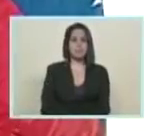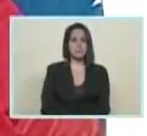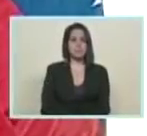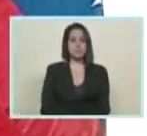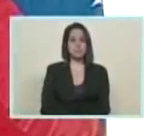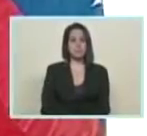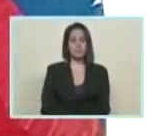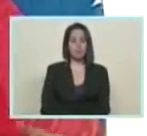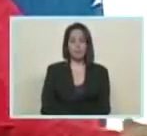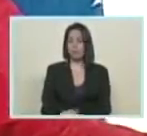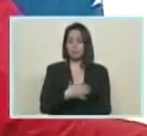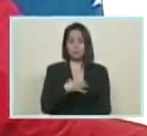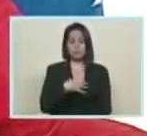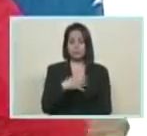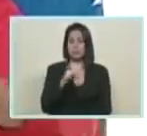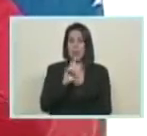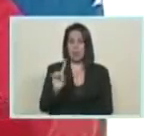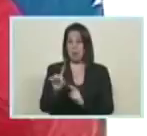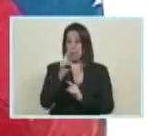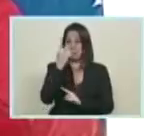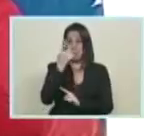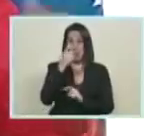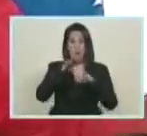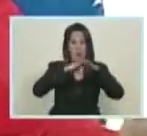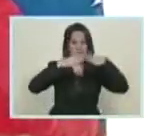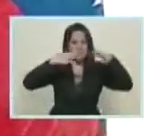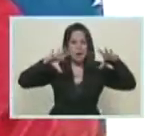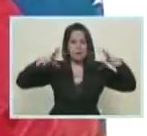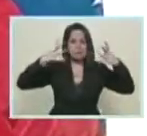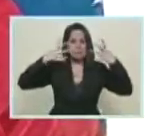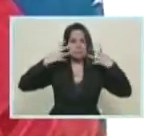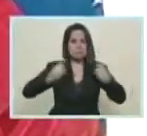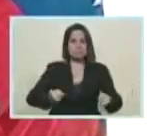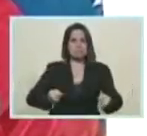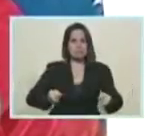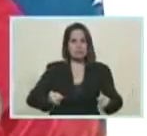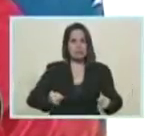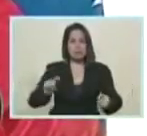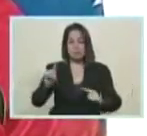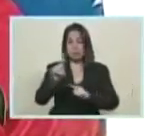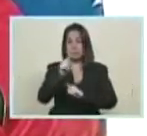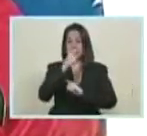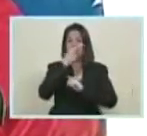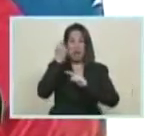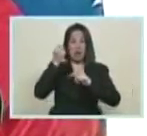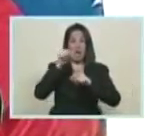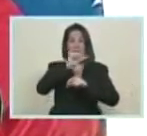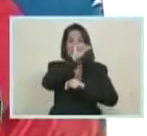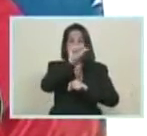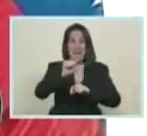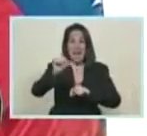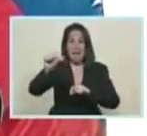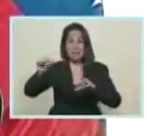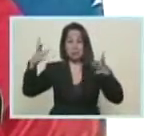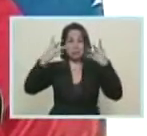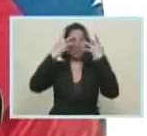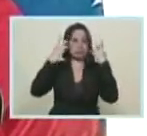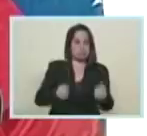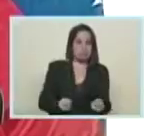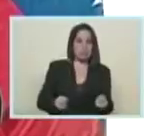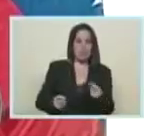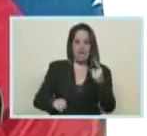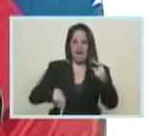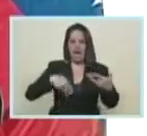podrán. Primero se secará el mar Caribe, primero se secará el Atlántico, antes que puedan con